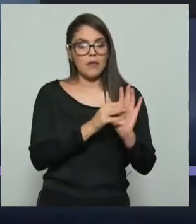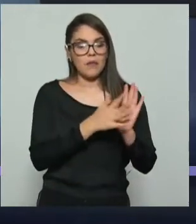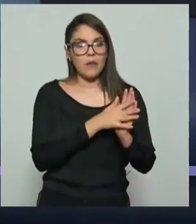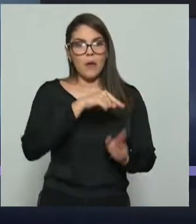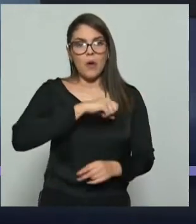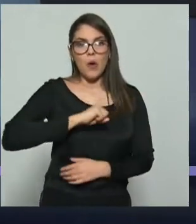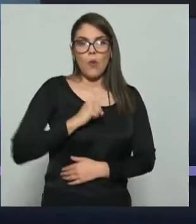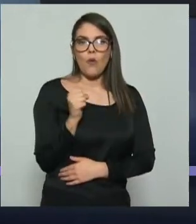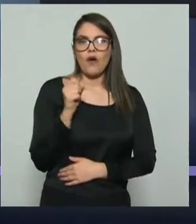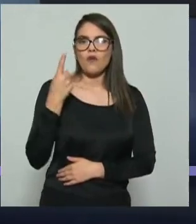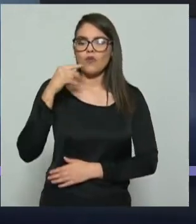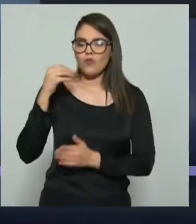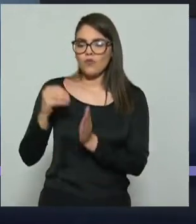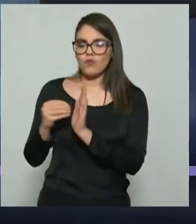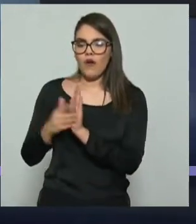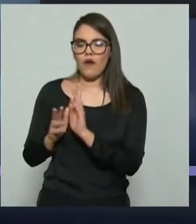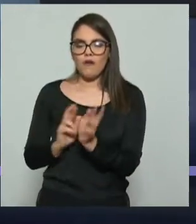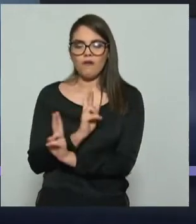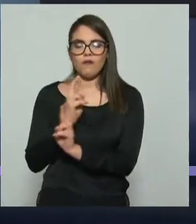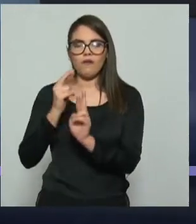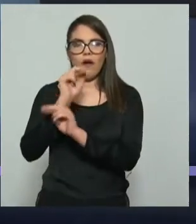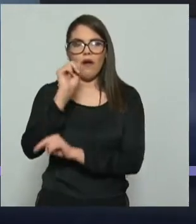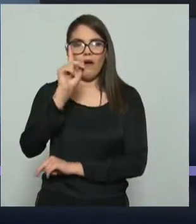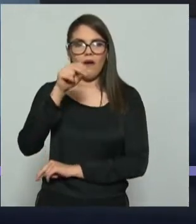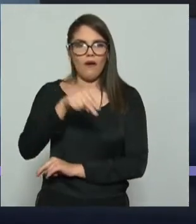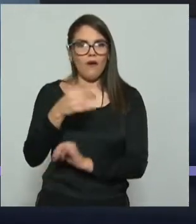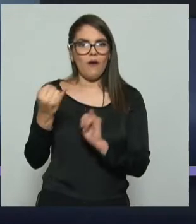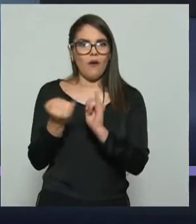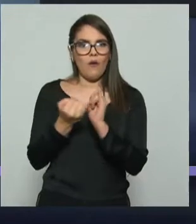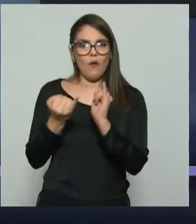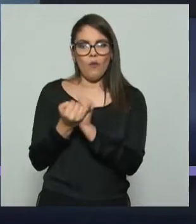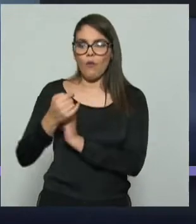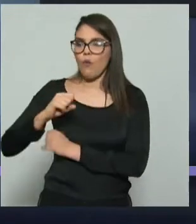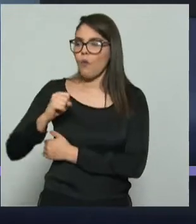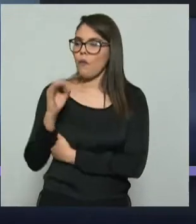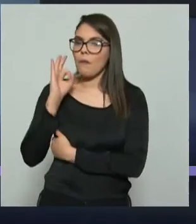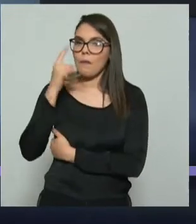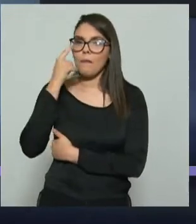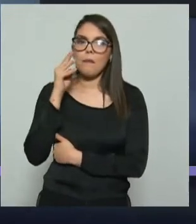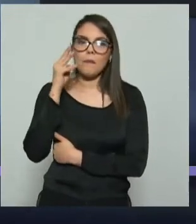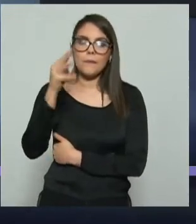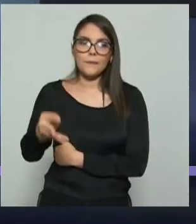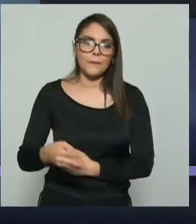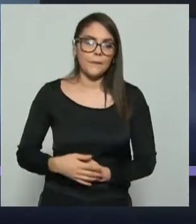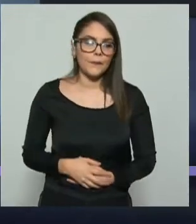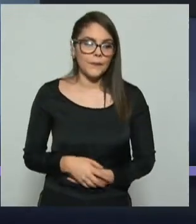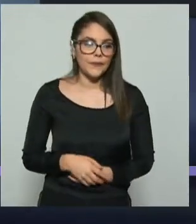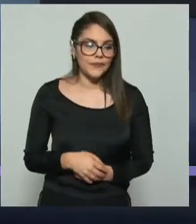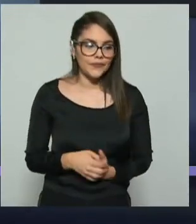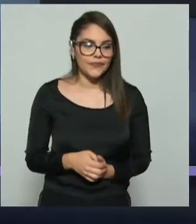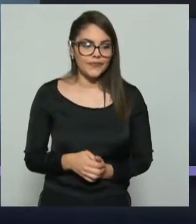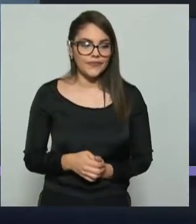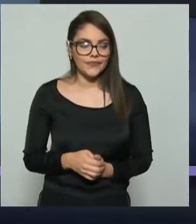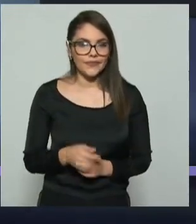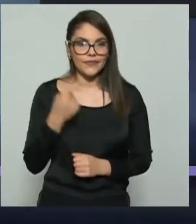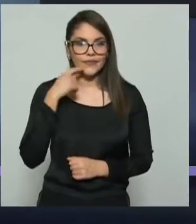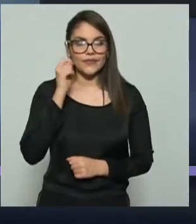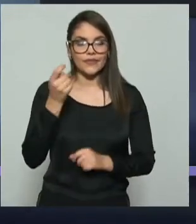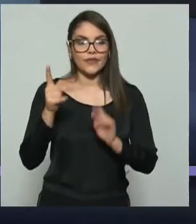bien lo decías, hay agresores sexuales masculino a masculino o femenino a femenino que tenemos que estar revisando que no se vuelva a